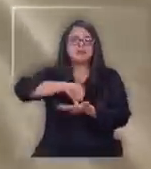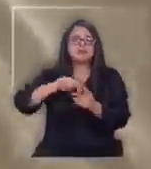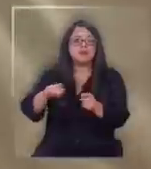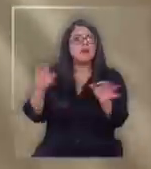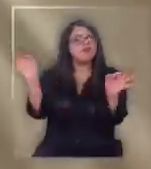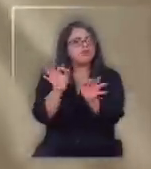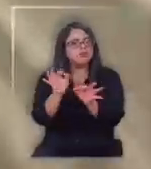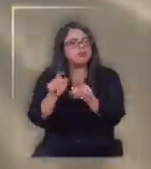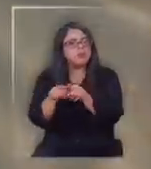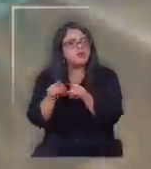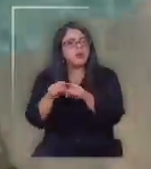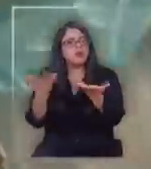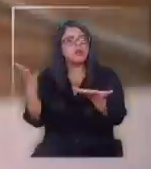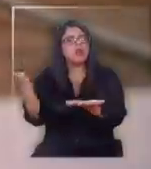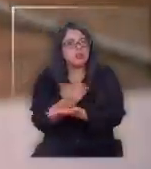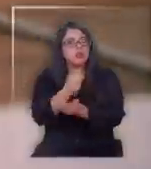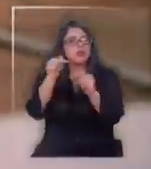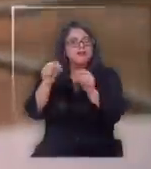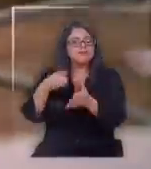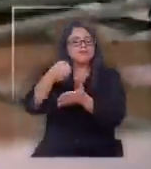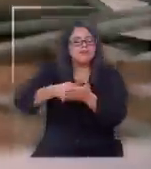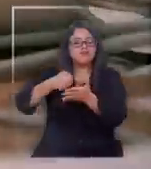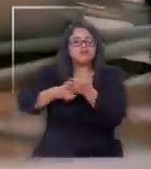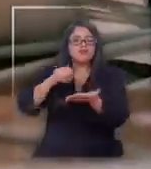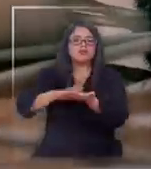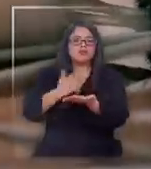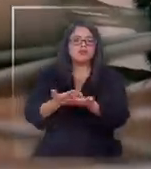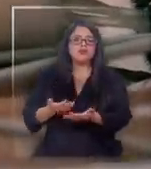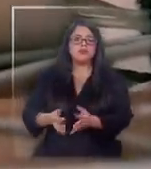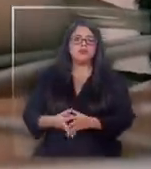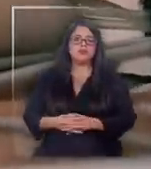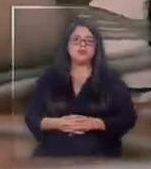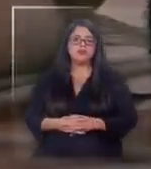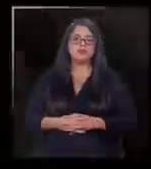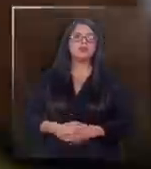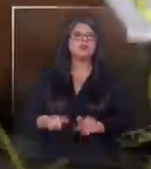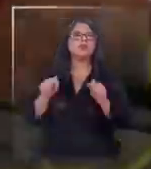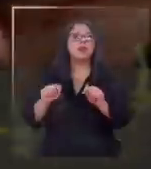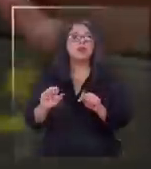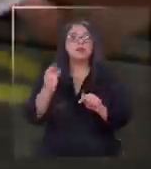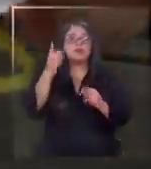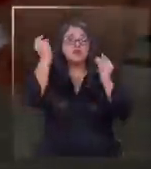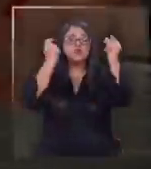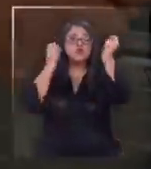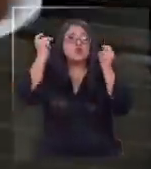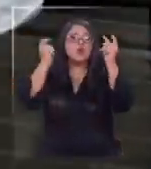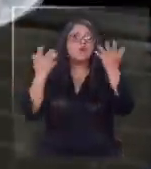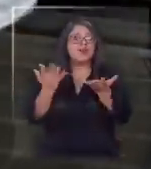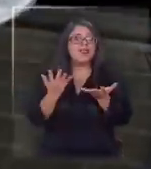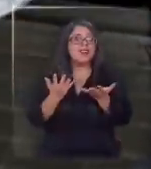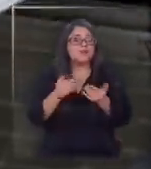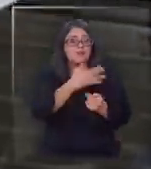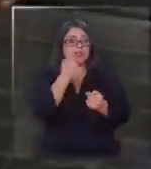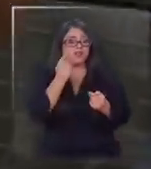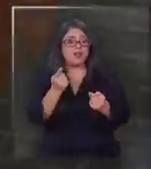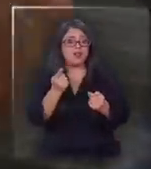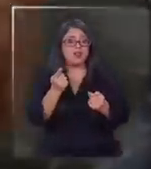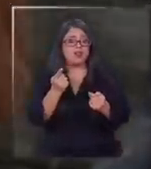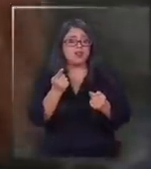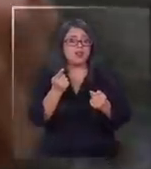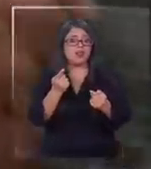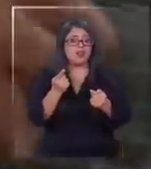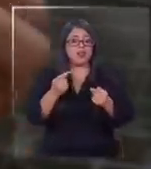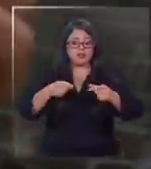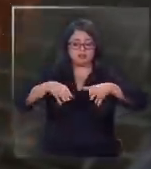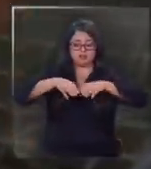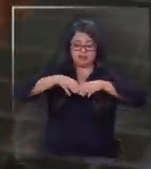o no el momentáneo éxito en esta batalla sanitaria. Una primera innovación es esta cámara,